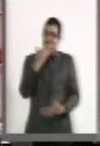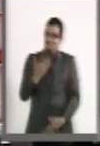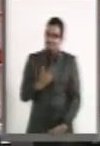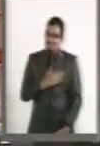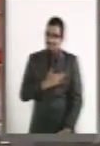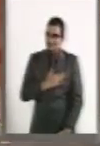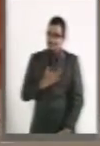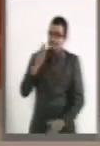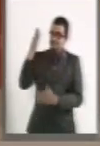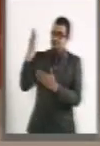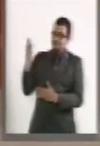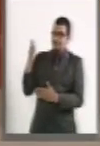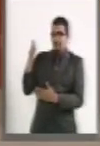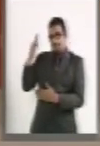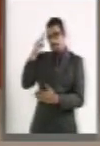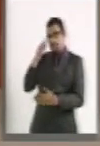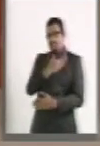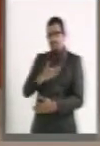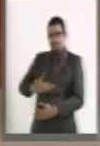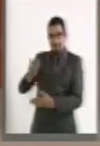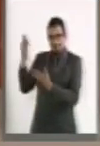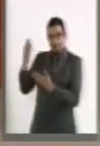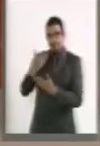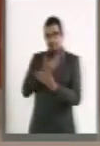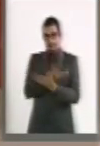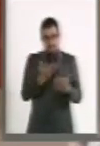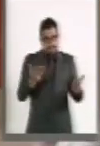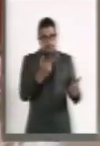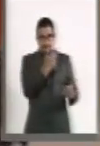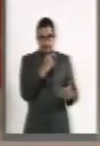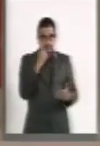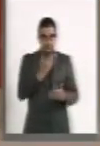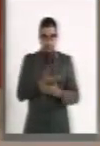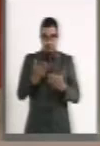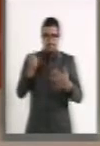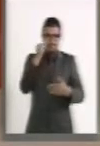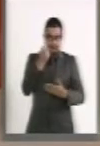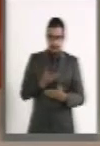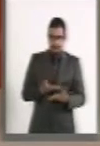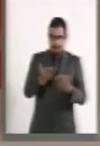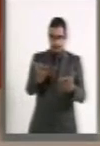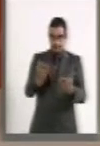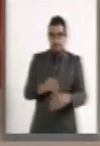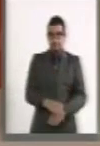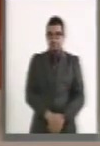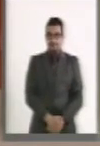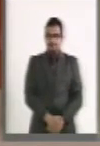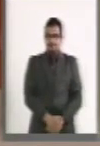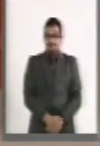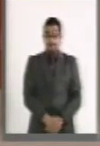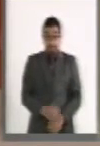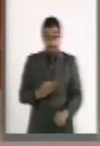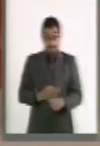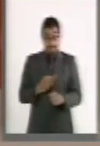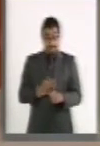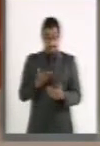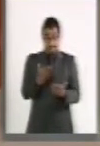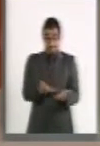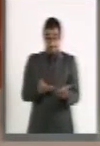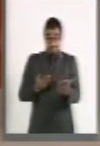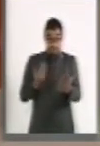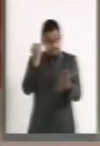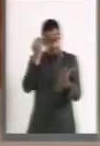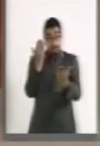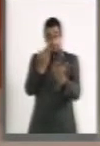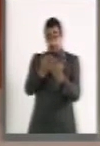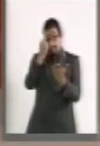Con su venia, senador presidente, compañeras senadoras, compañeros senadores, esta iniciativa